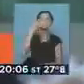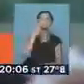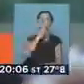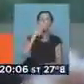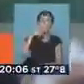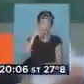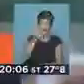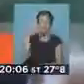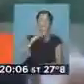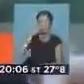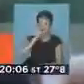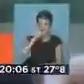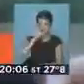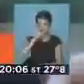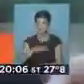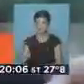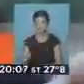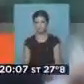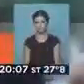de Kirchner.